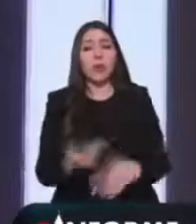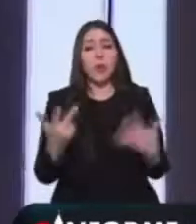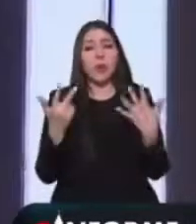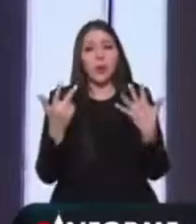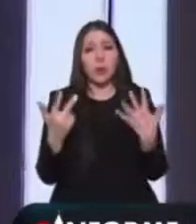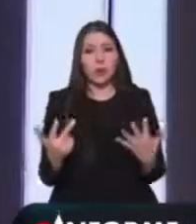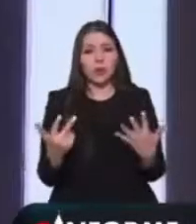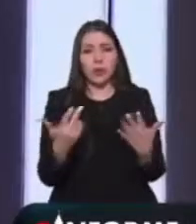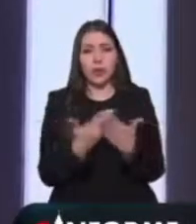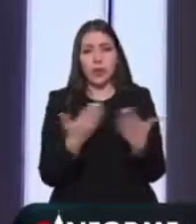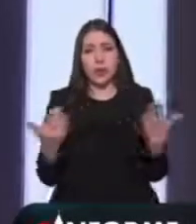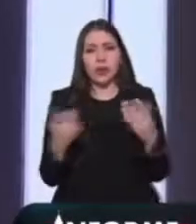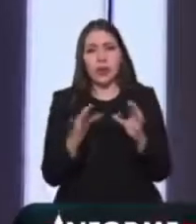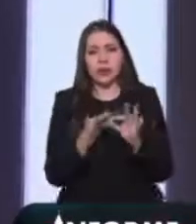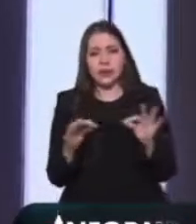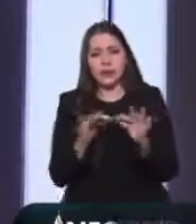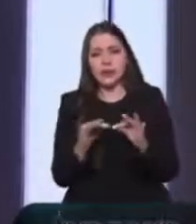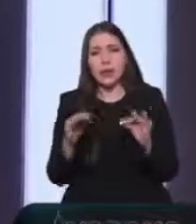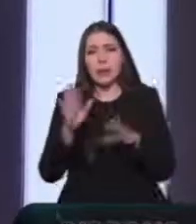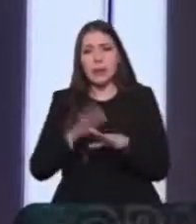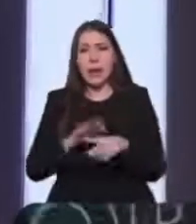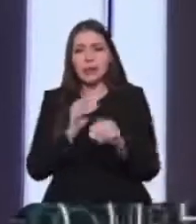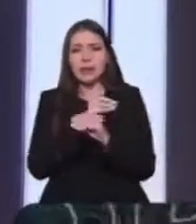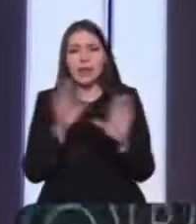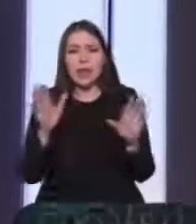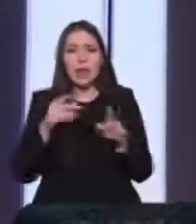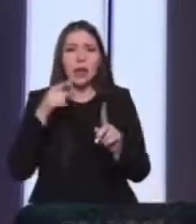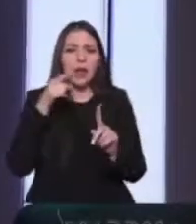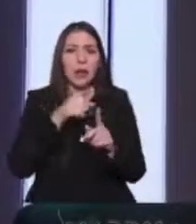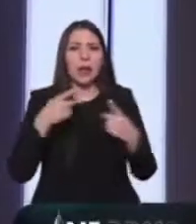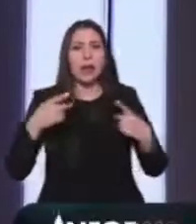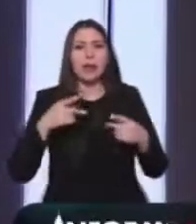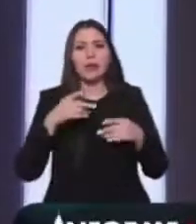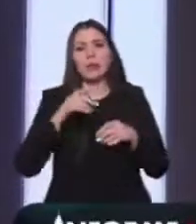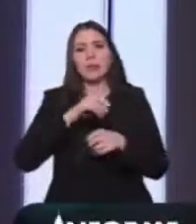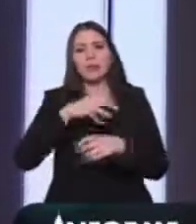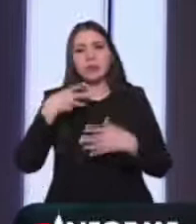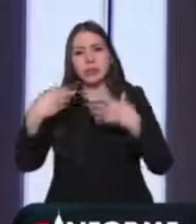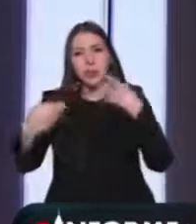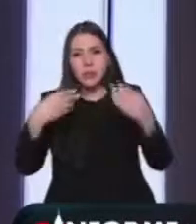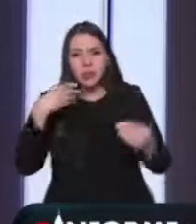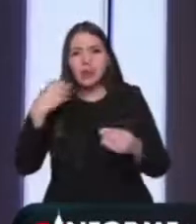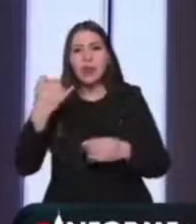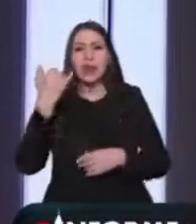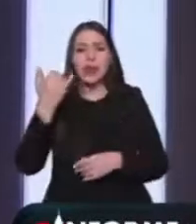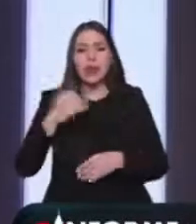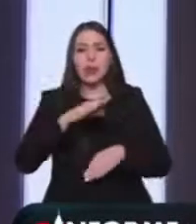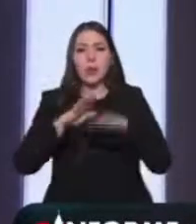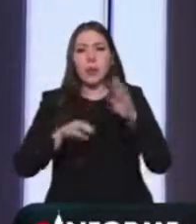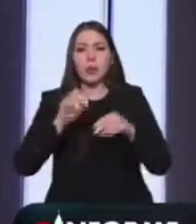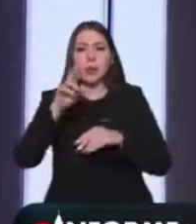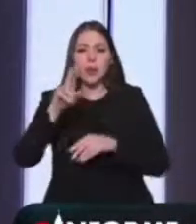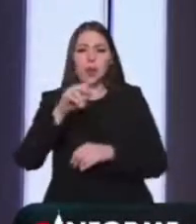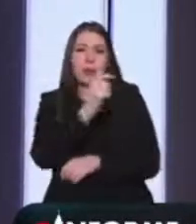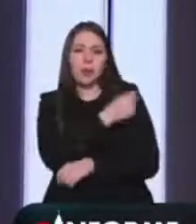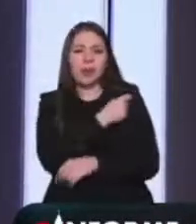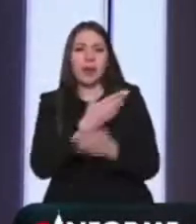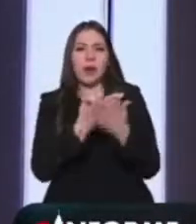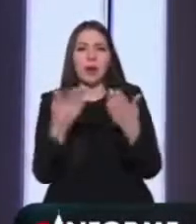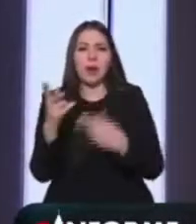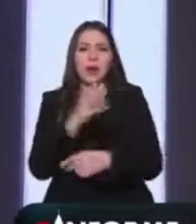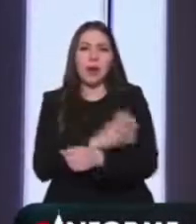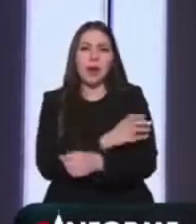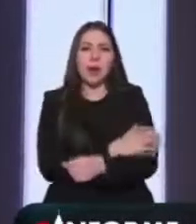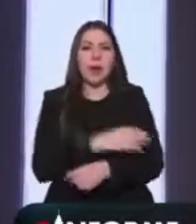a dar dimensión a este tema de contagios y fallecimientos en contexto pues ya de vacunación, se encuentra con nosotros el doctor Mauricio